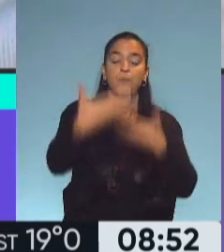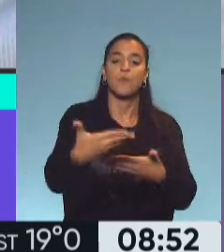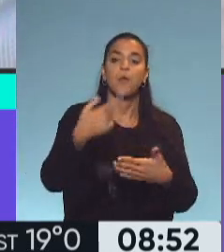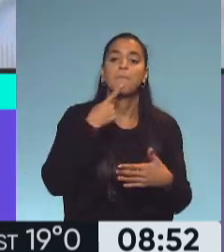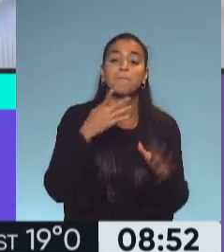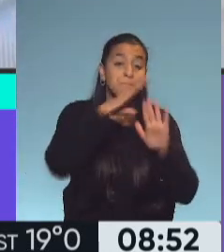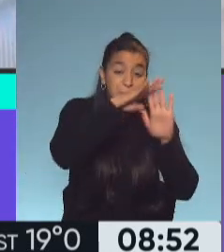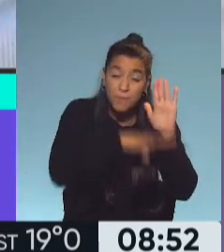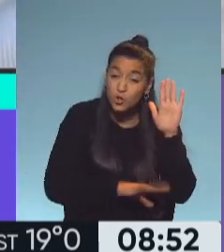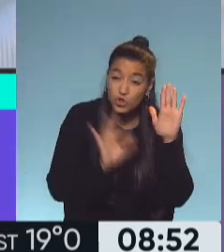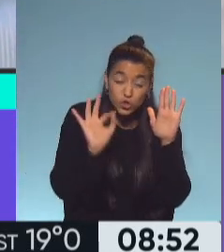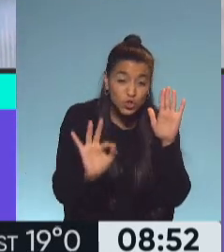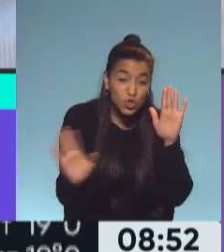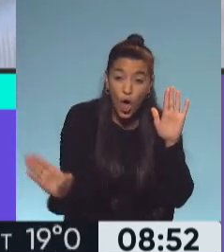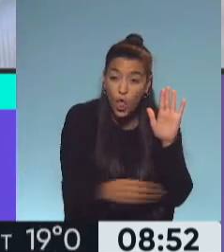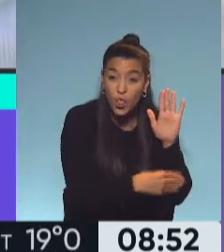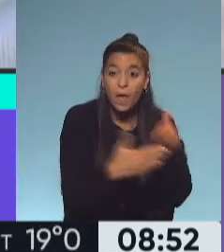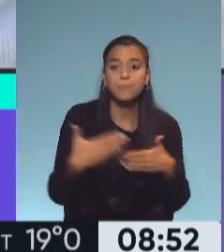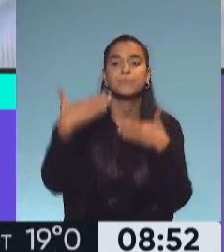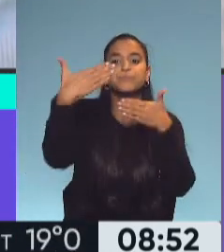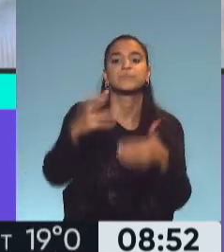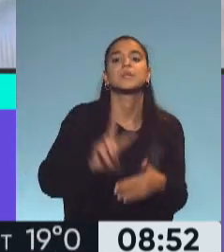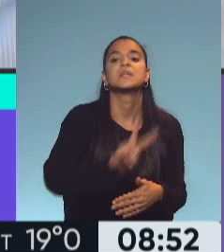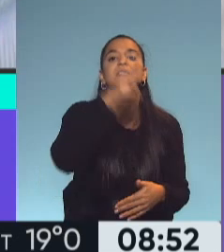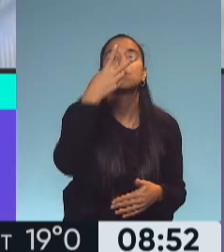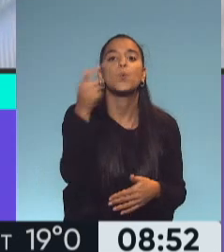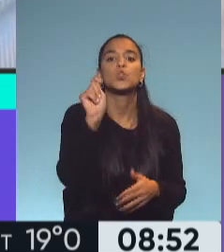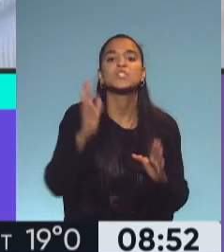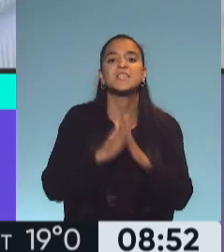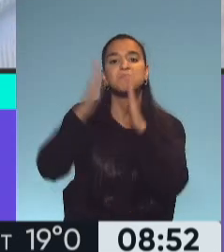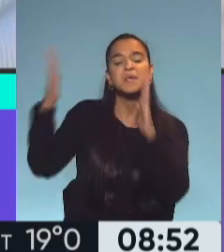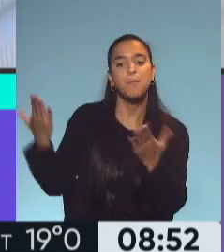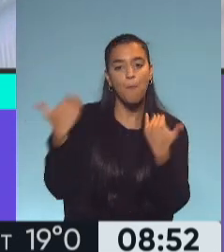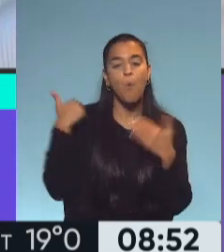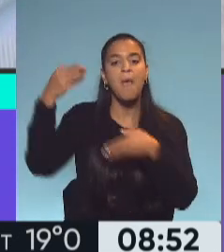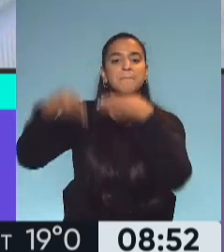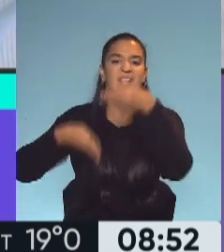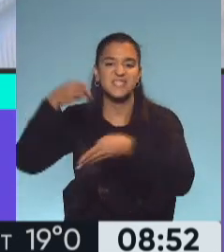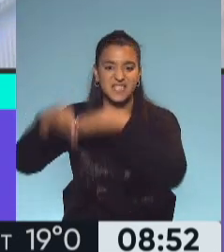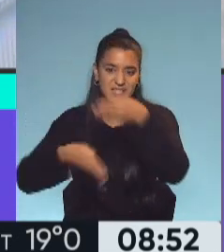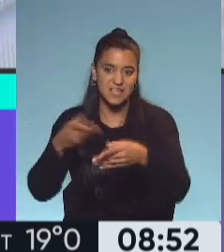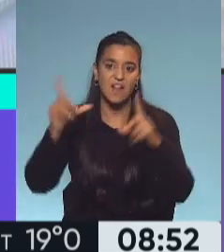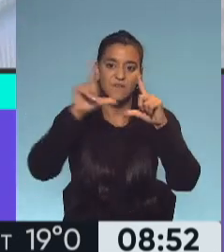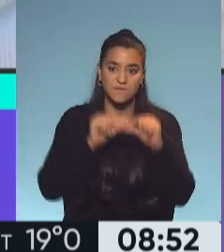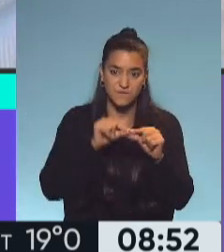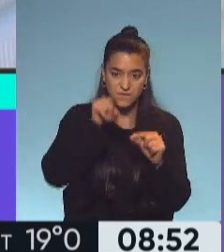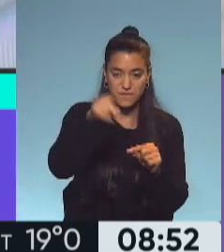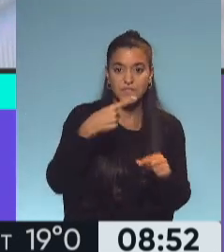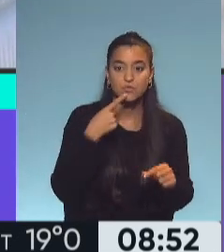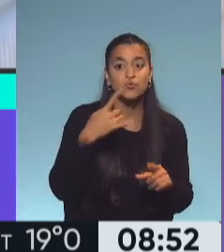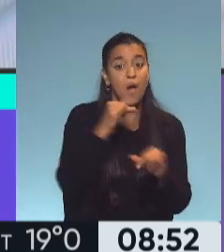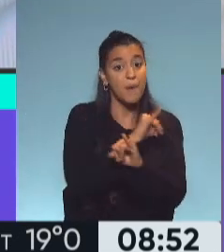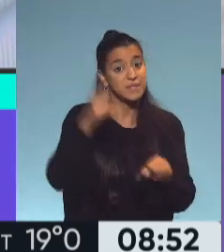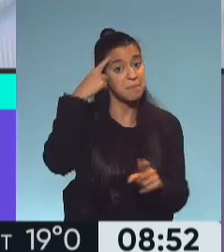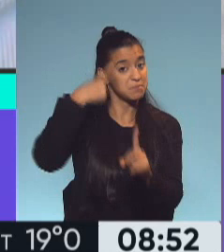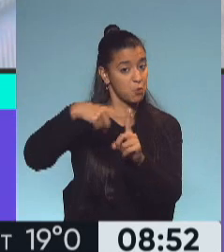la programación, toda la edición para el segundo semestre para que se pueda hacer presencialmente en fecha de designar. Avisé que era muy